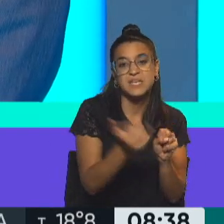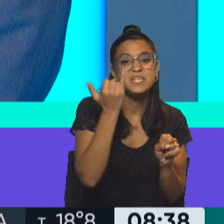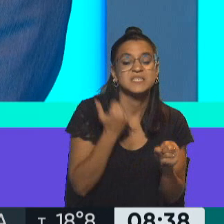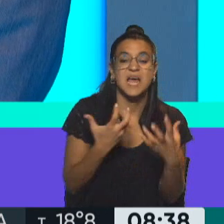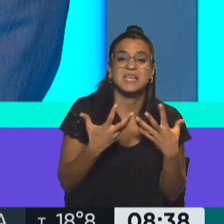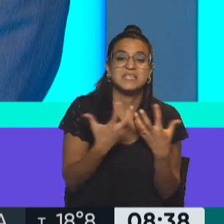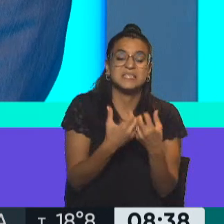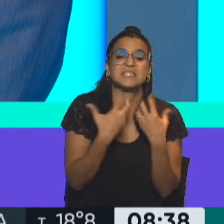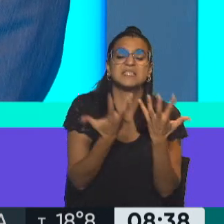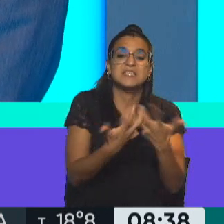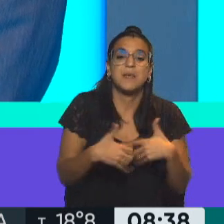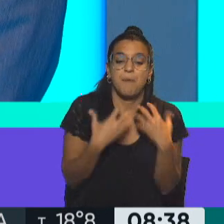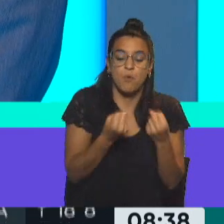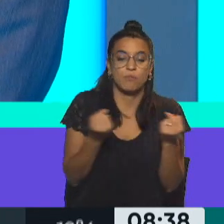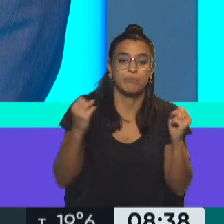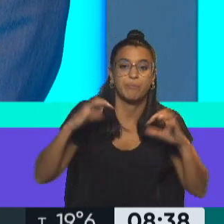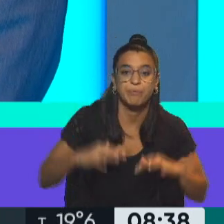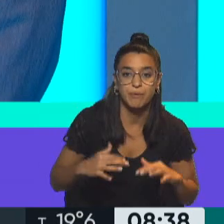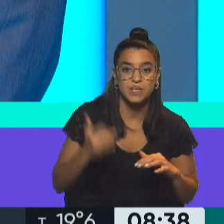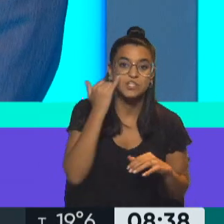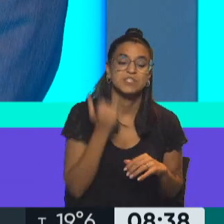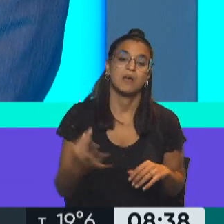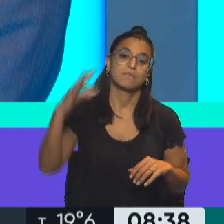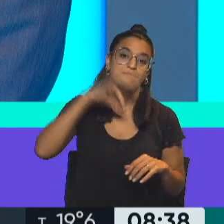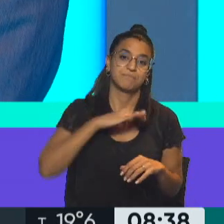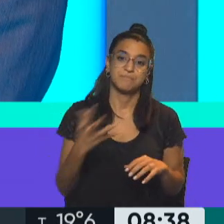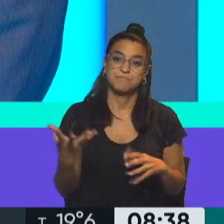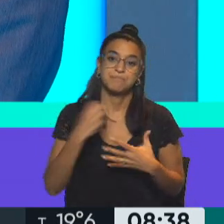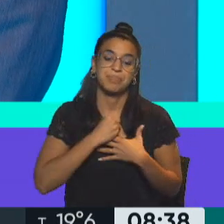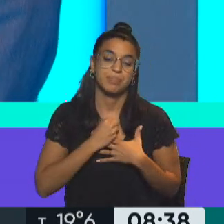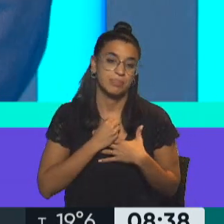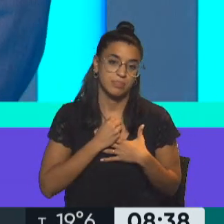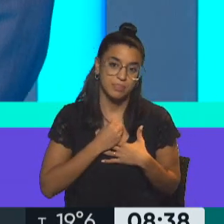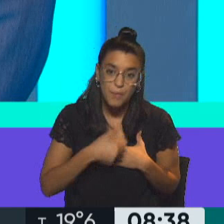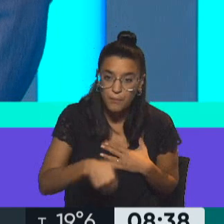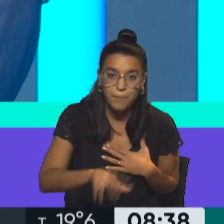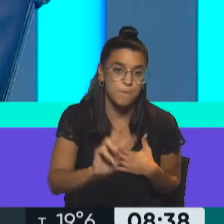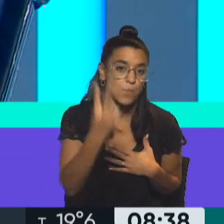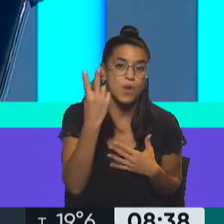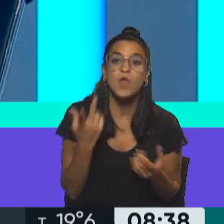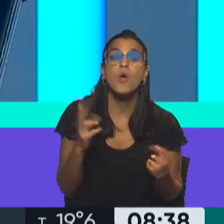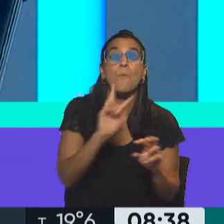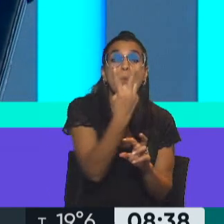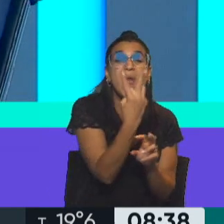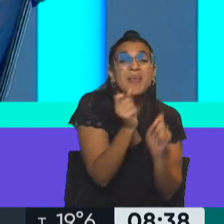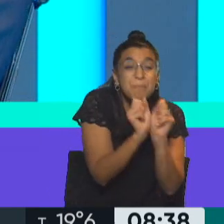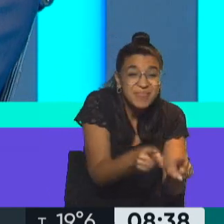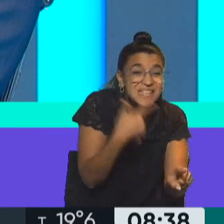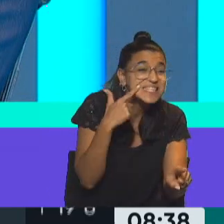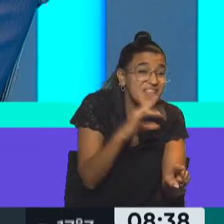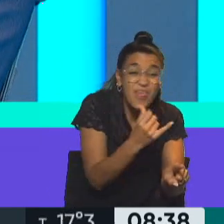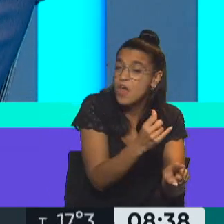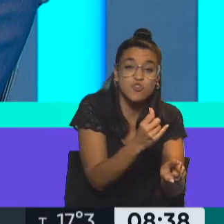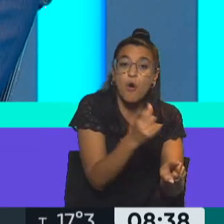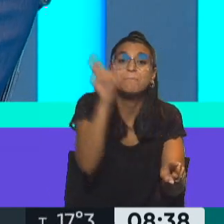inmunológico debilitado y entonces a desarrollar alguna infección oportunista que es lo que termine matando pues en realidad nadie muere de sida las